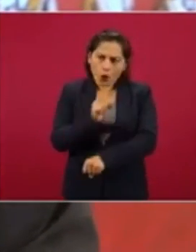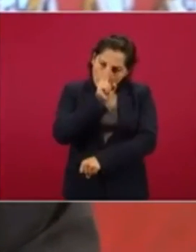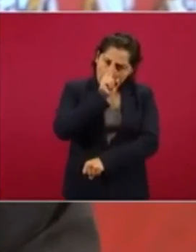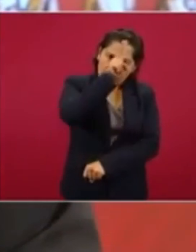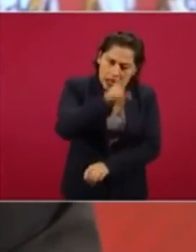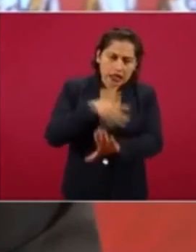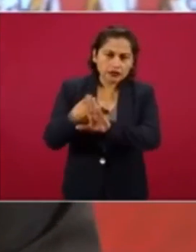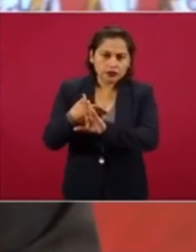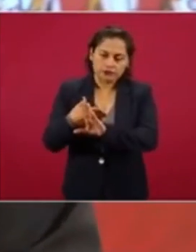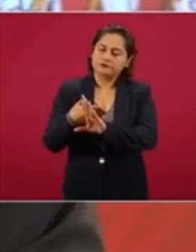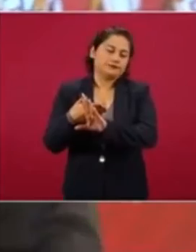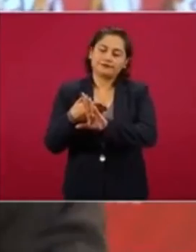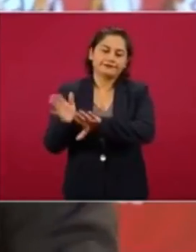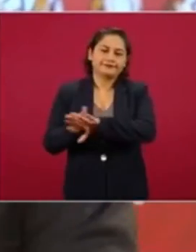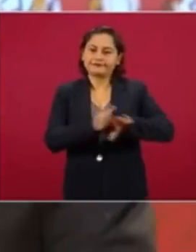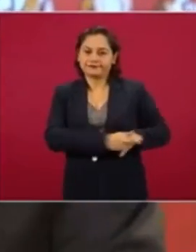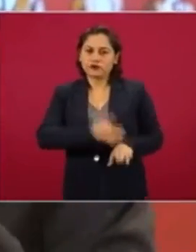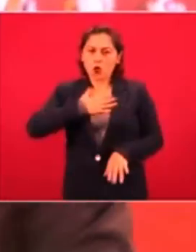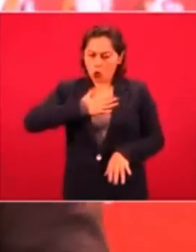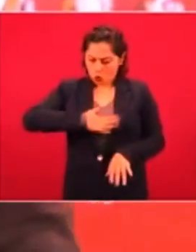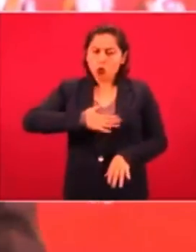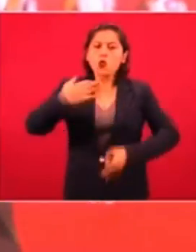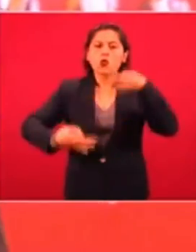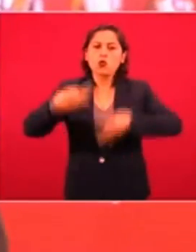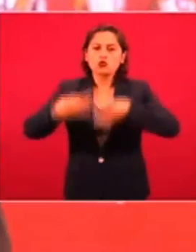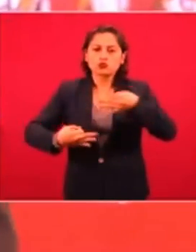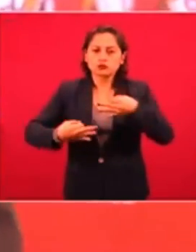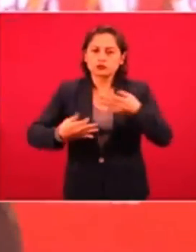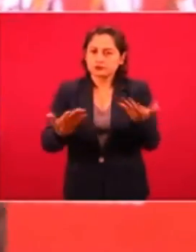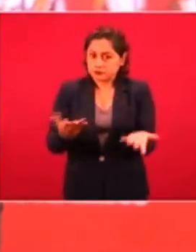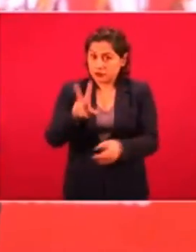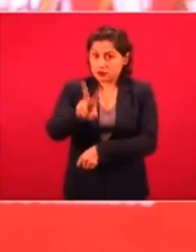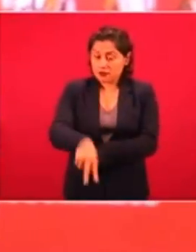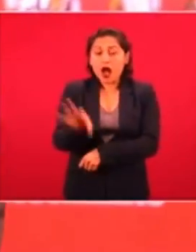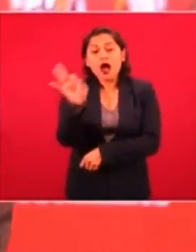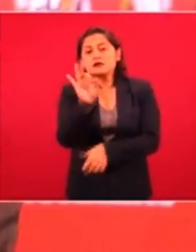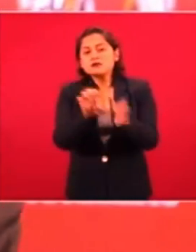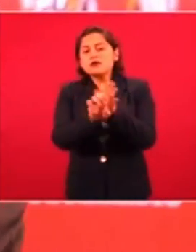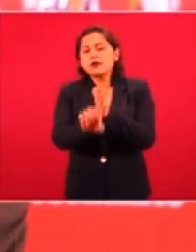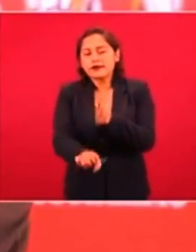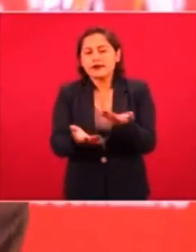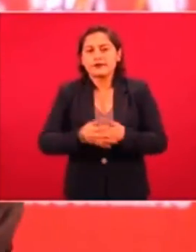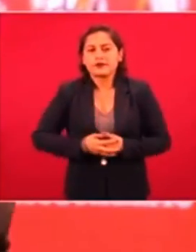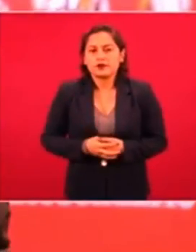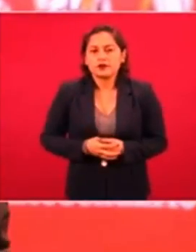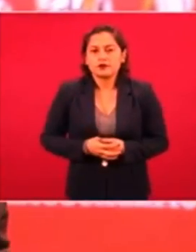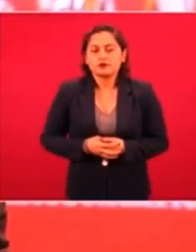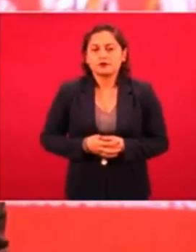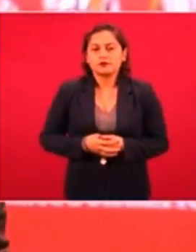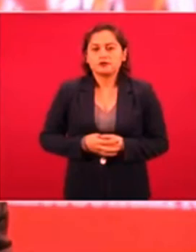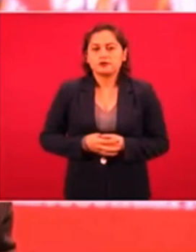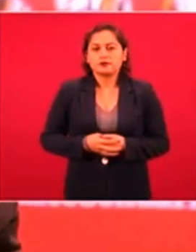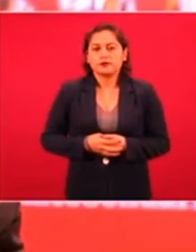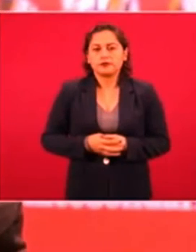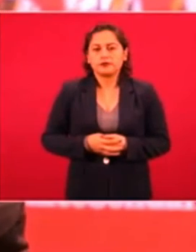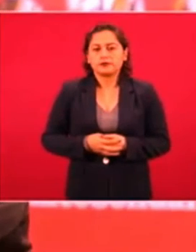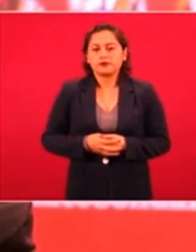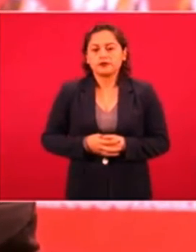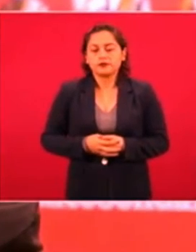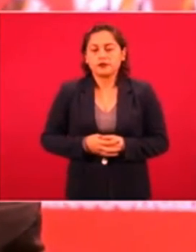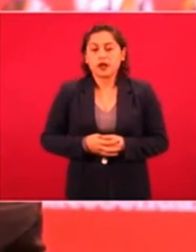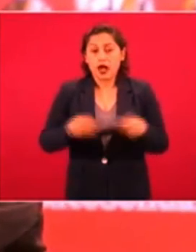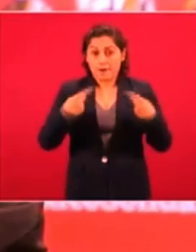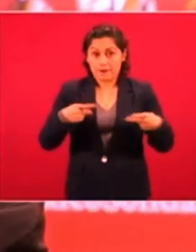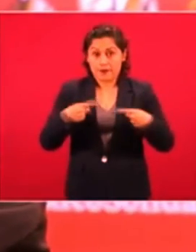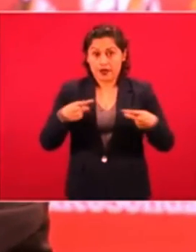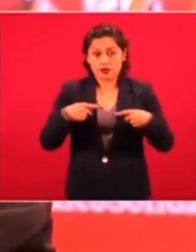no. Es justicia y considero, repito, que es una gran injusticia el que se sujete